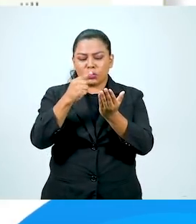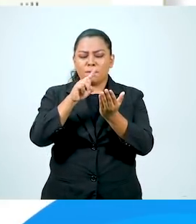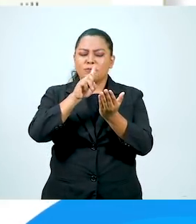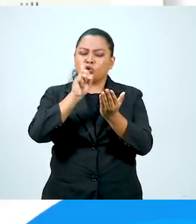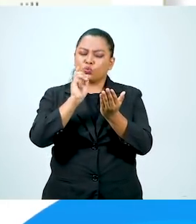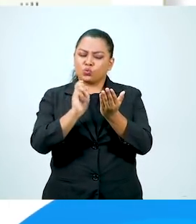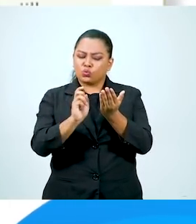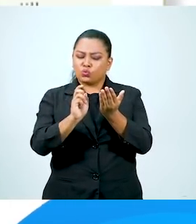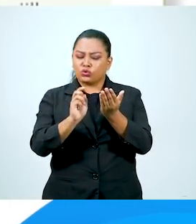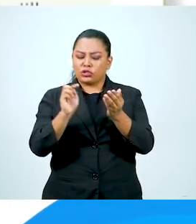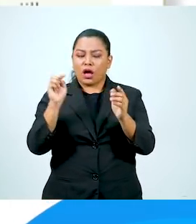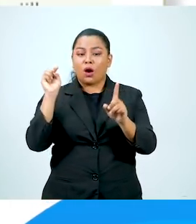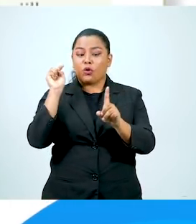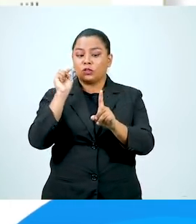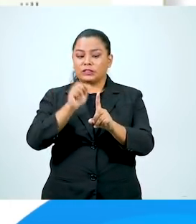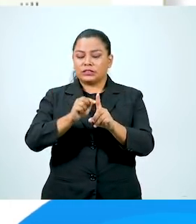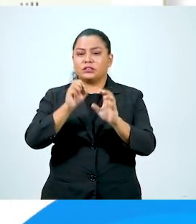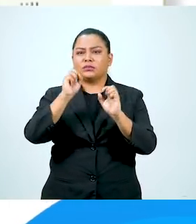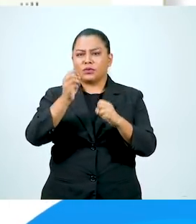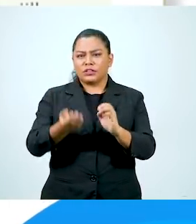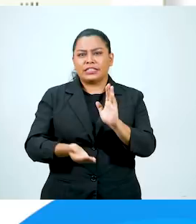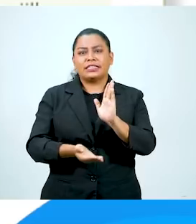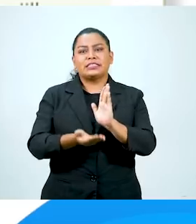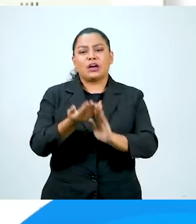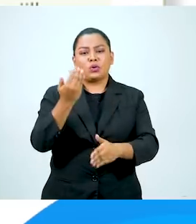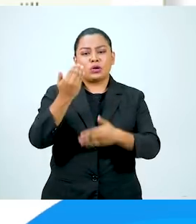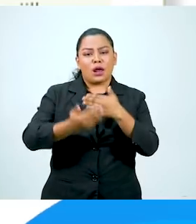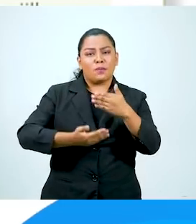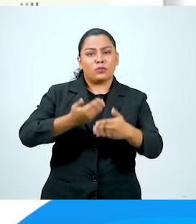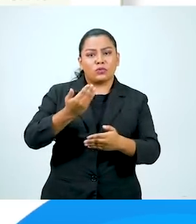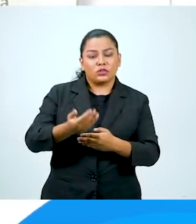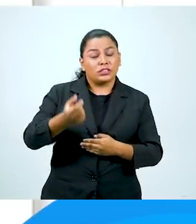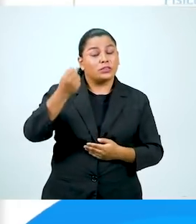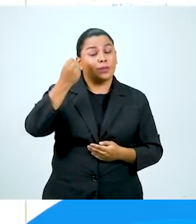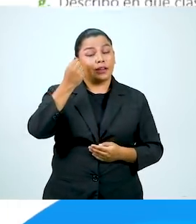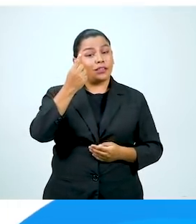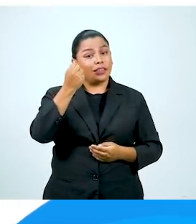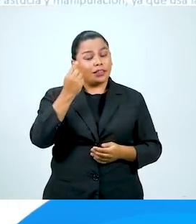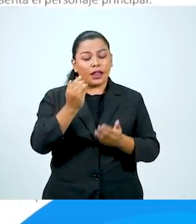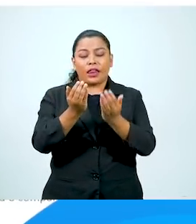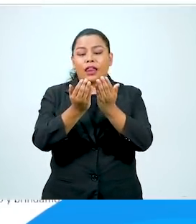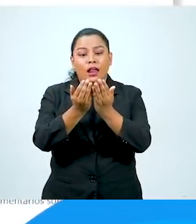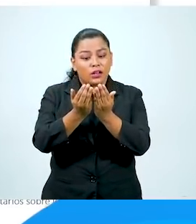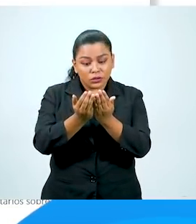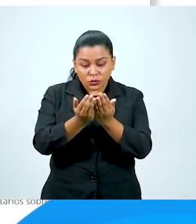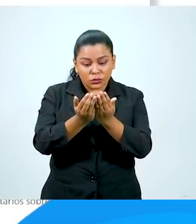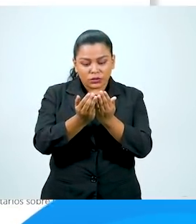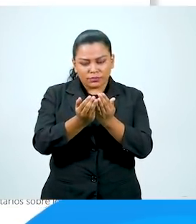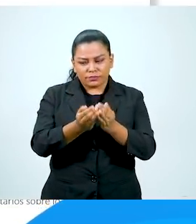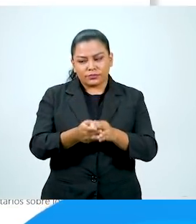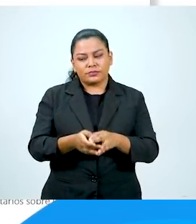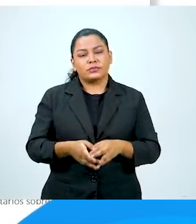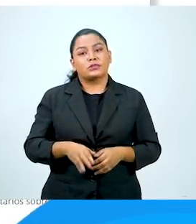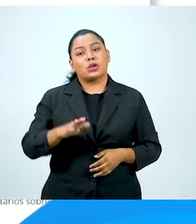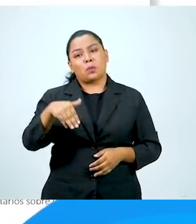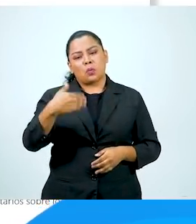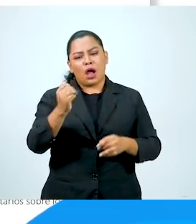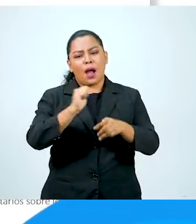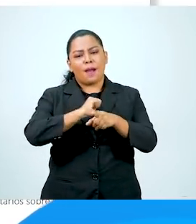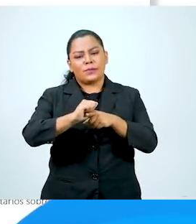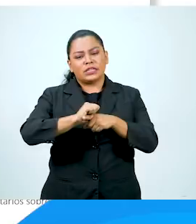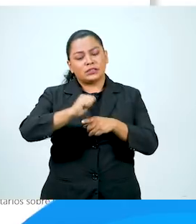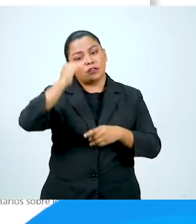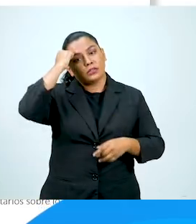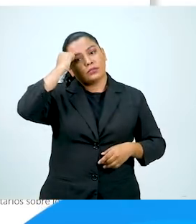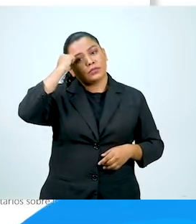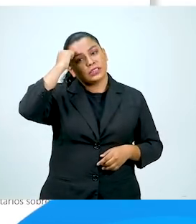encuentran preguntas u orientaciones para el desarrollo de los procesos de comprensión lectora. En cada Practico lo